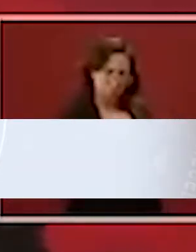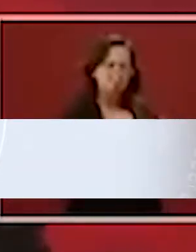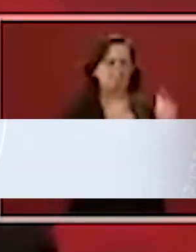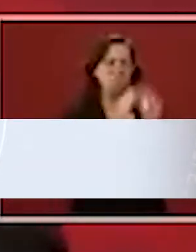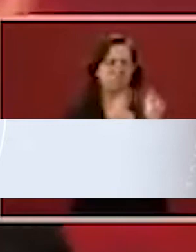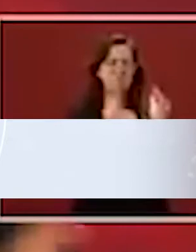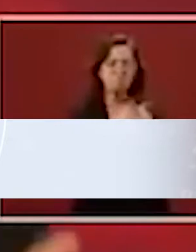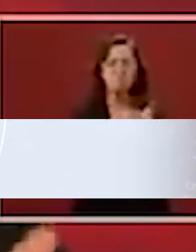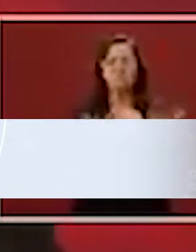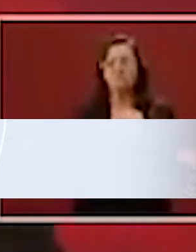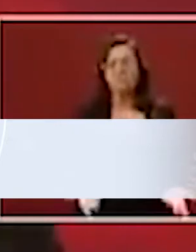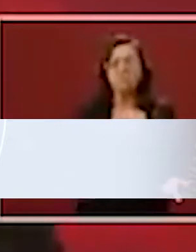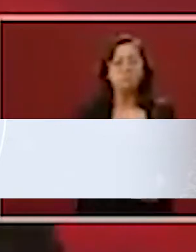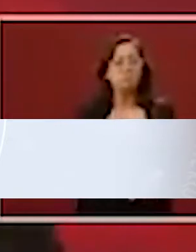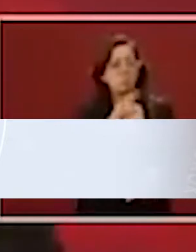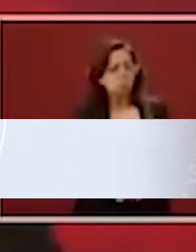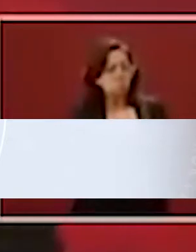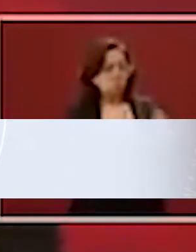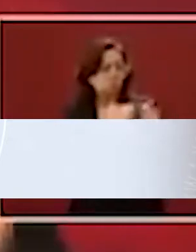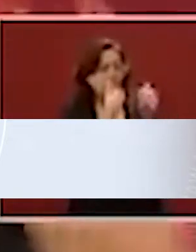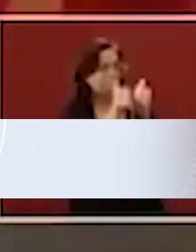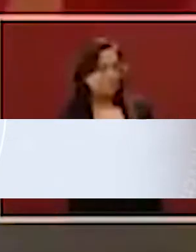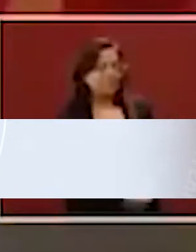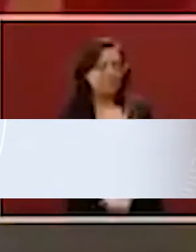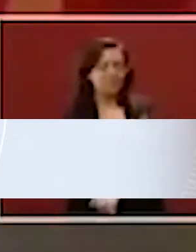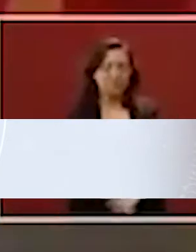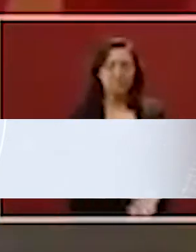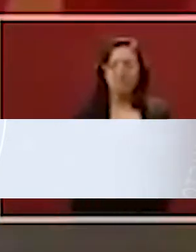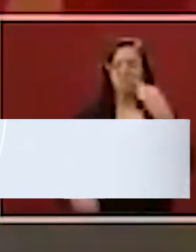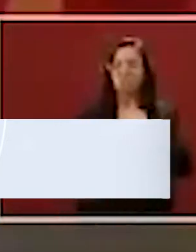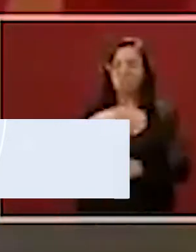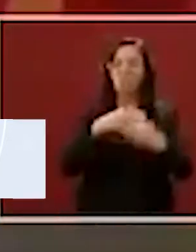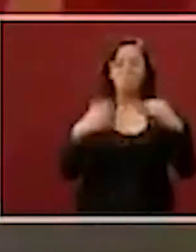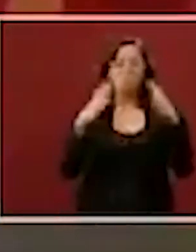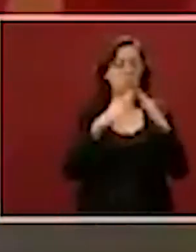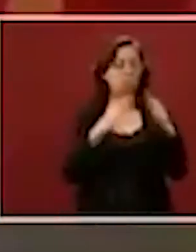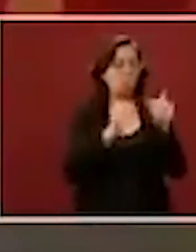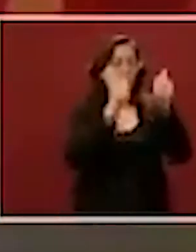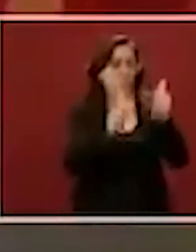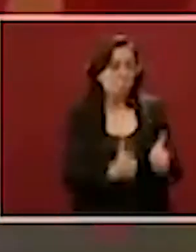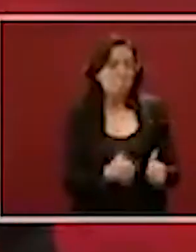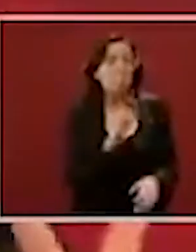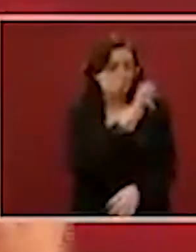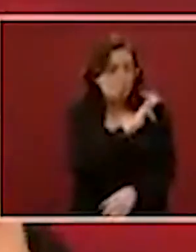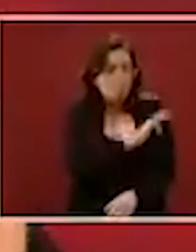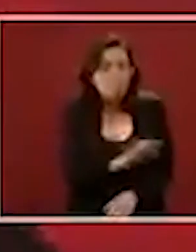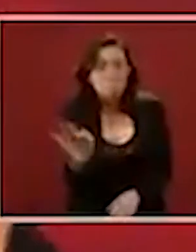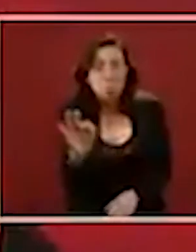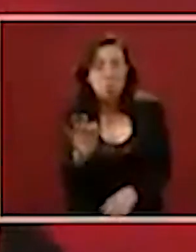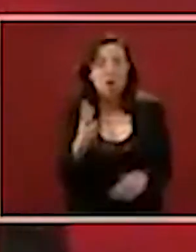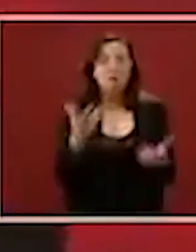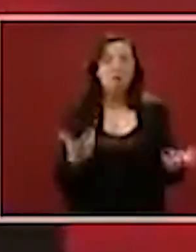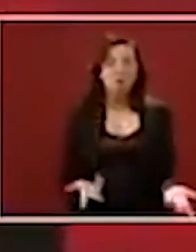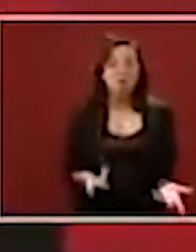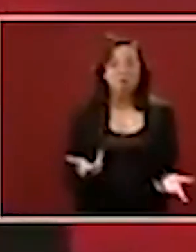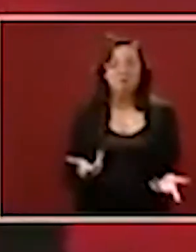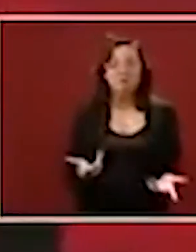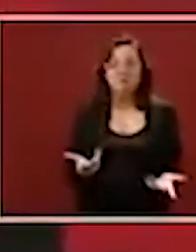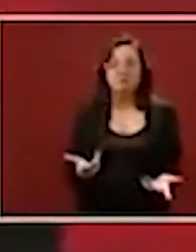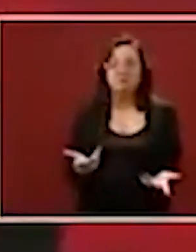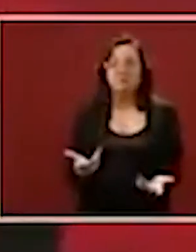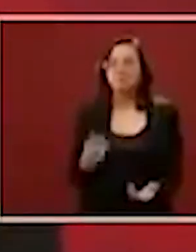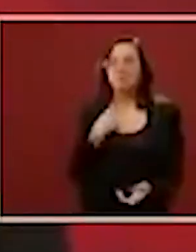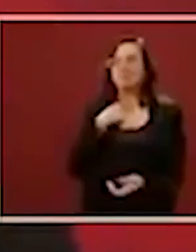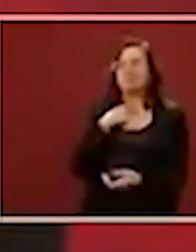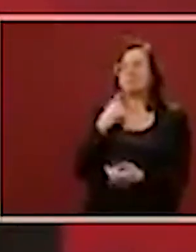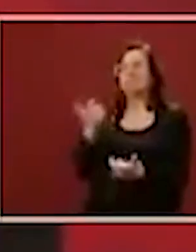121 mil 657 de se han registrado en los últimos 14 10 585 mil 172 en américa y